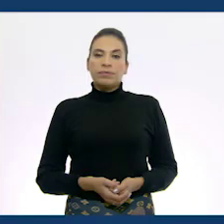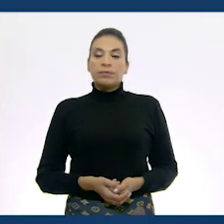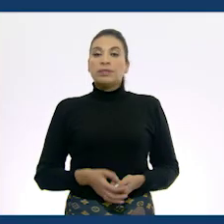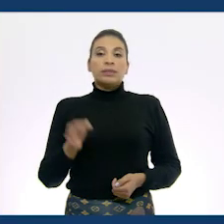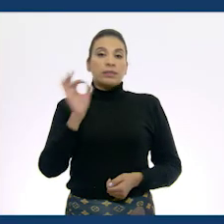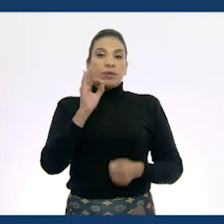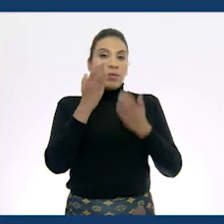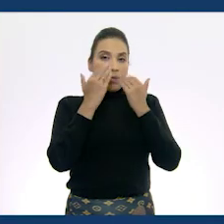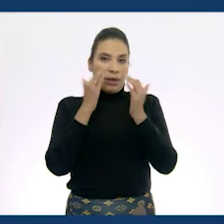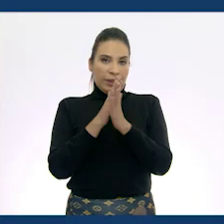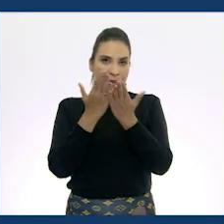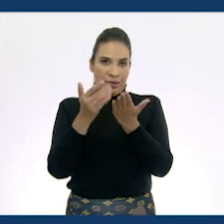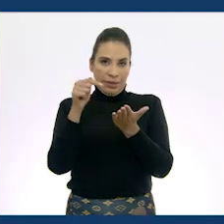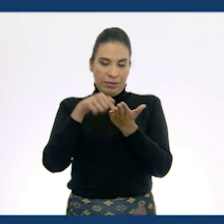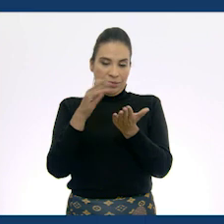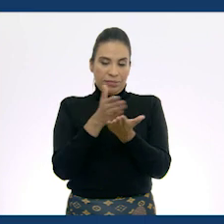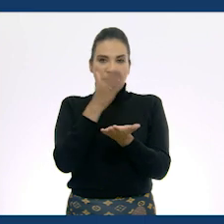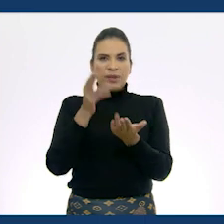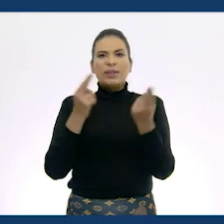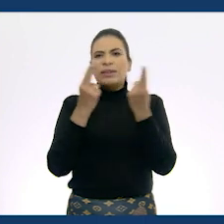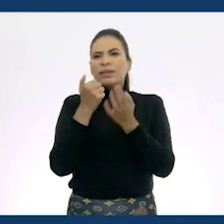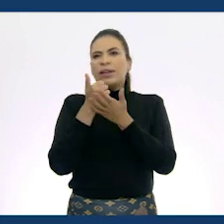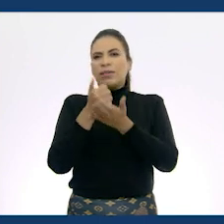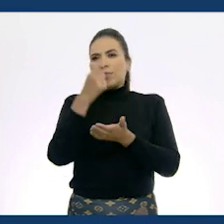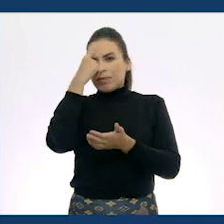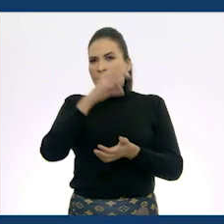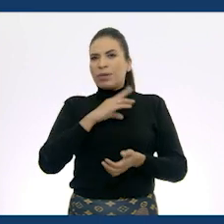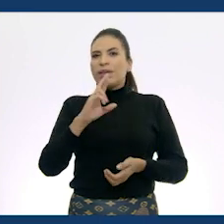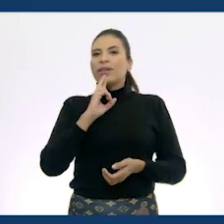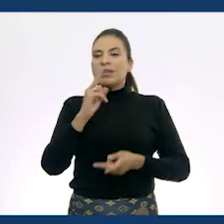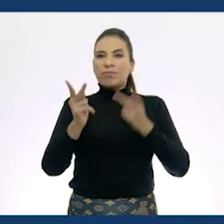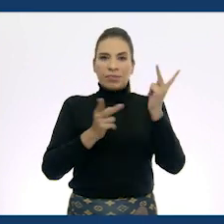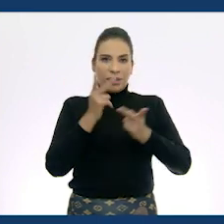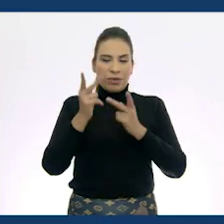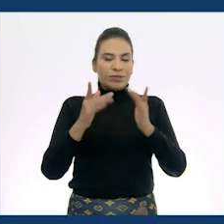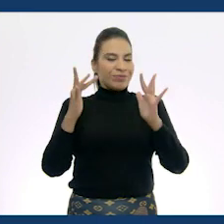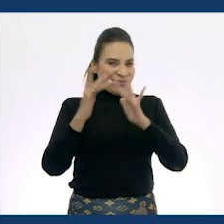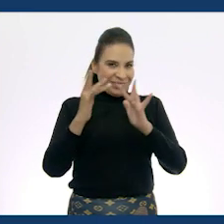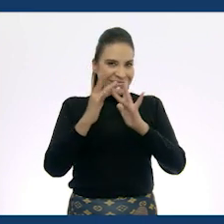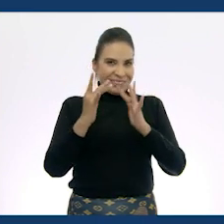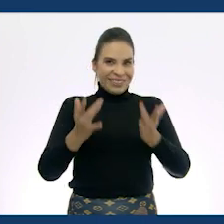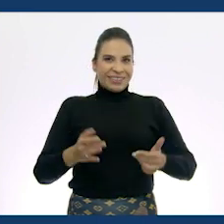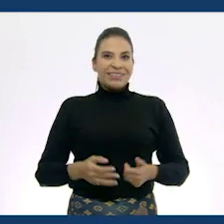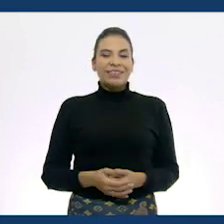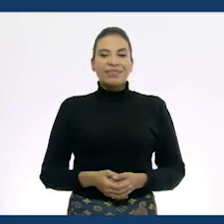Si no tienes el libro de texto o necesitas ayuda para responder las preguntas, contáctanos.